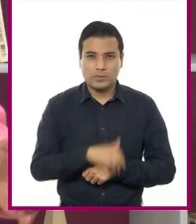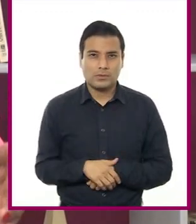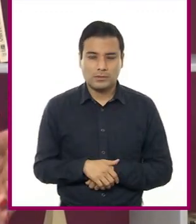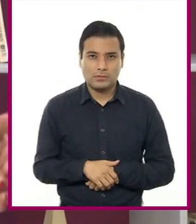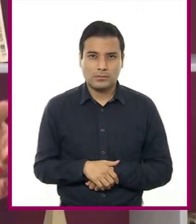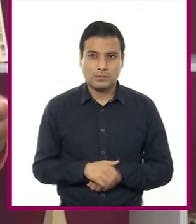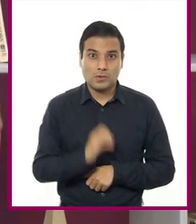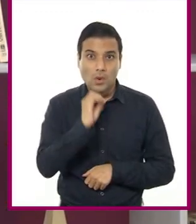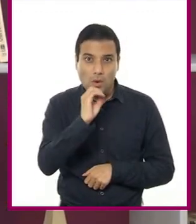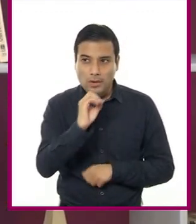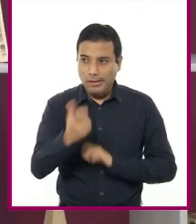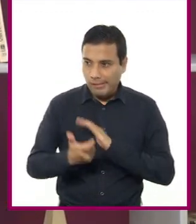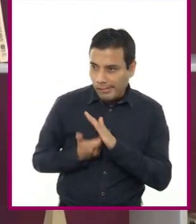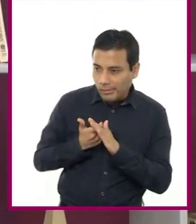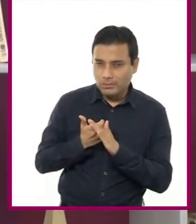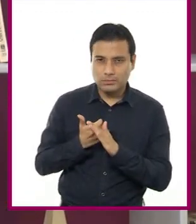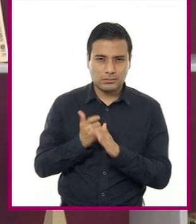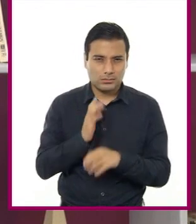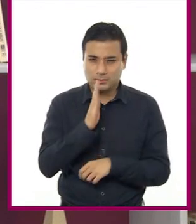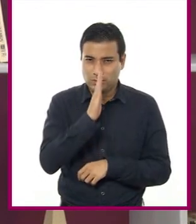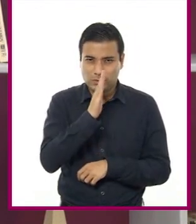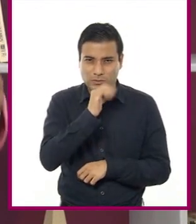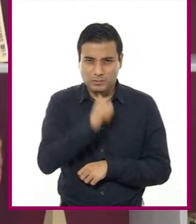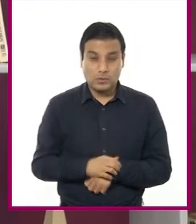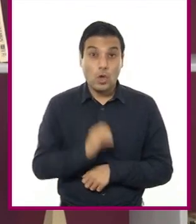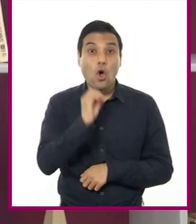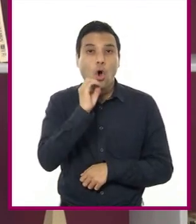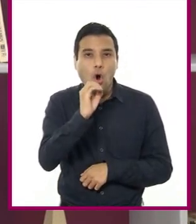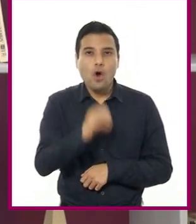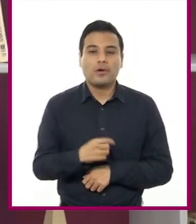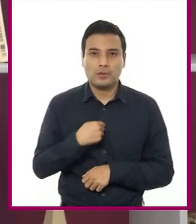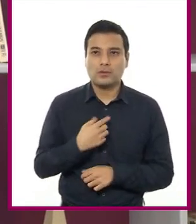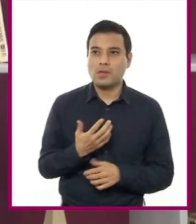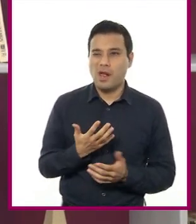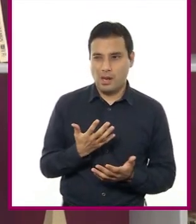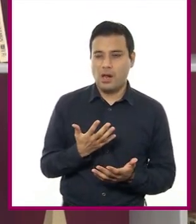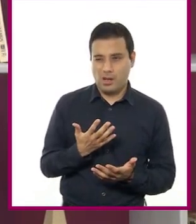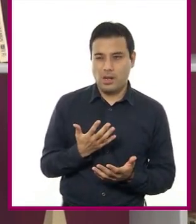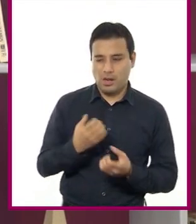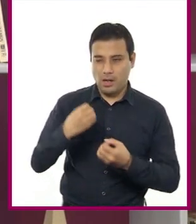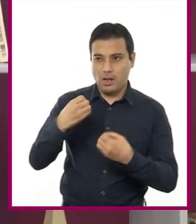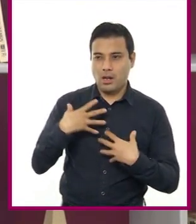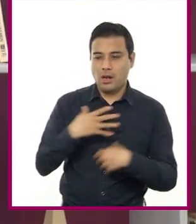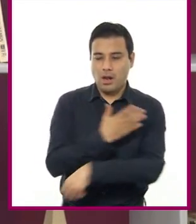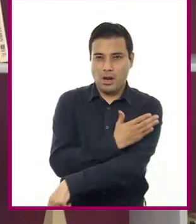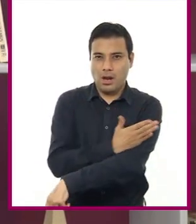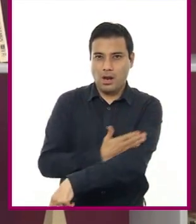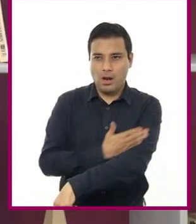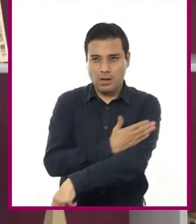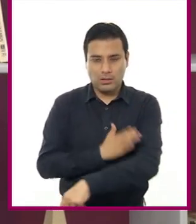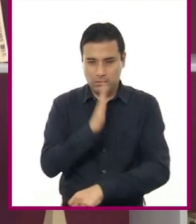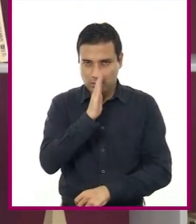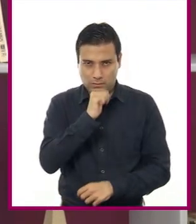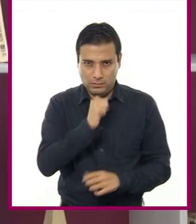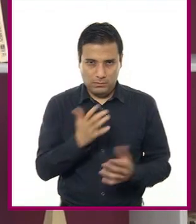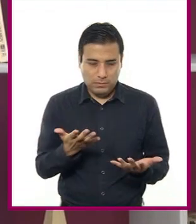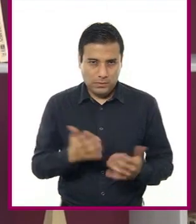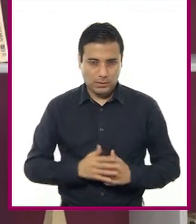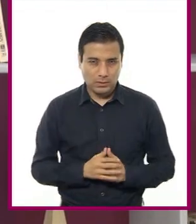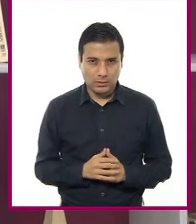del soborno o intentar obtener concesiones o privilegios por la función que realiza o